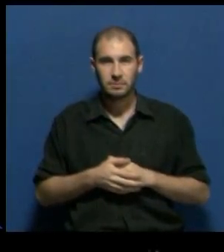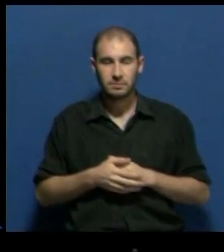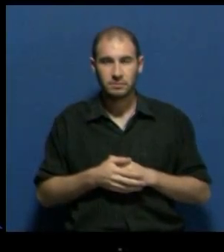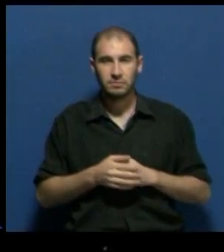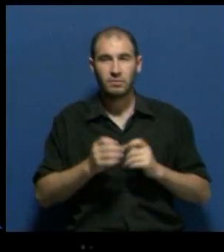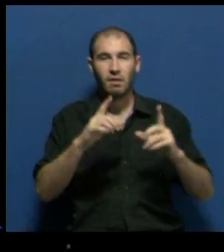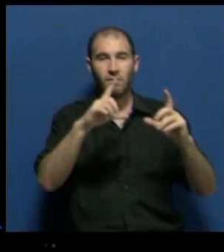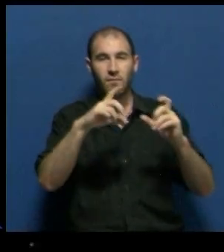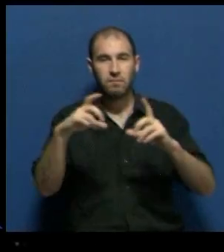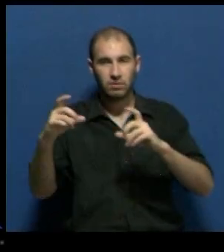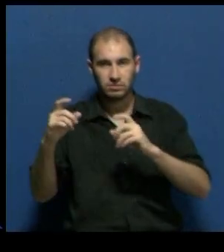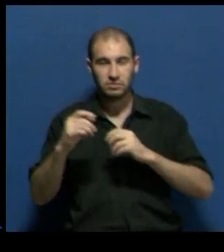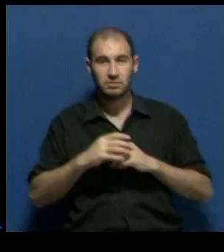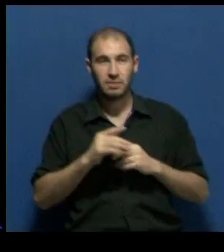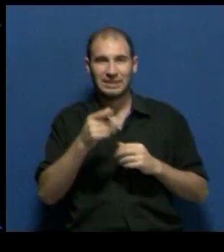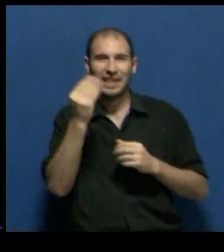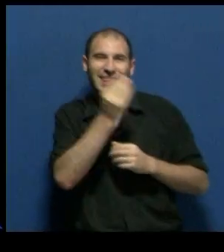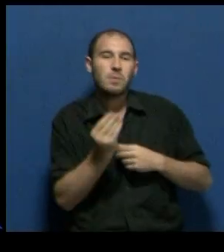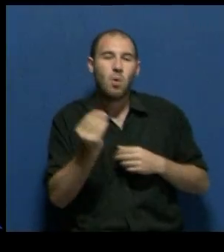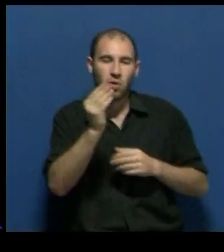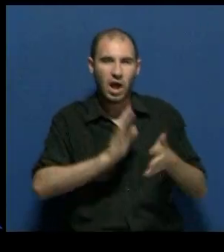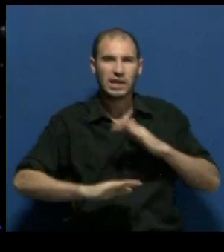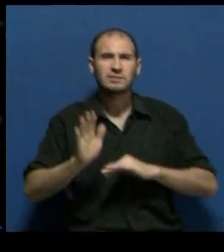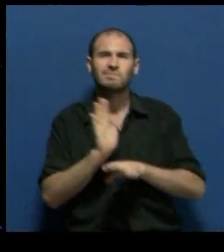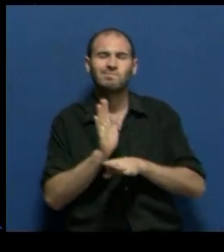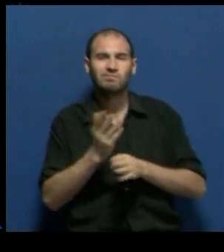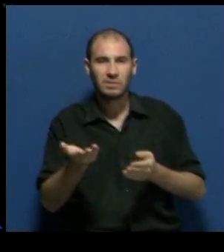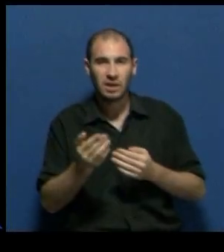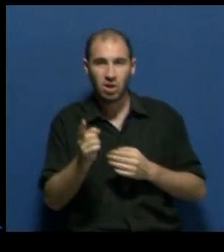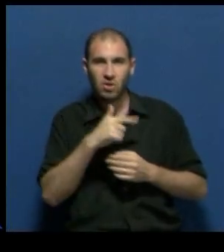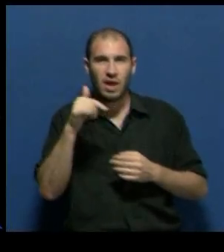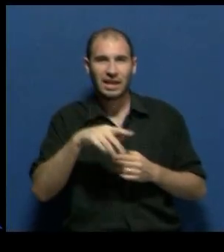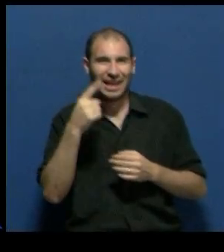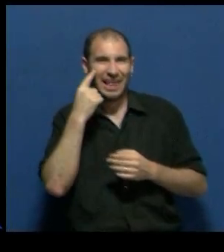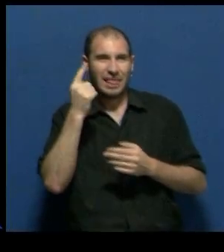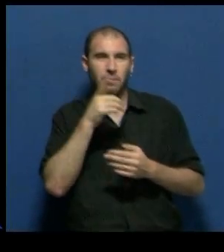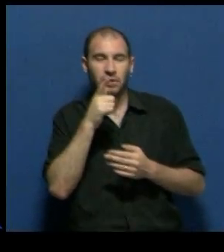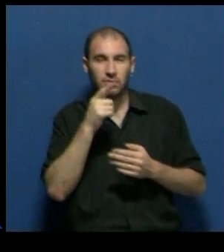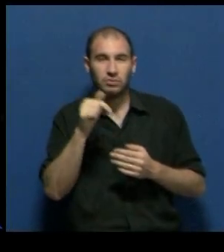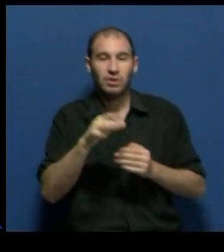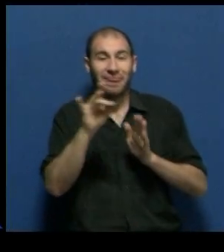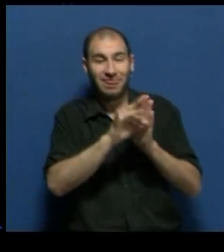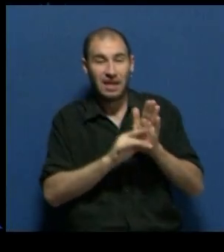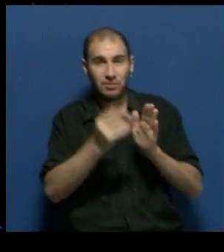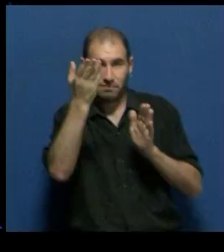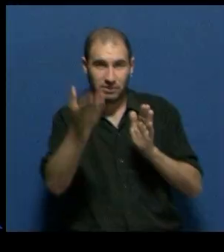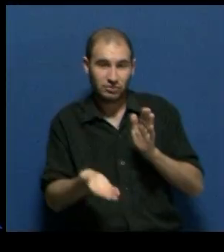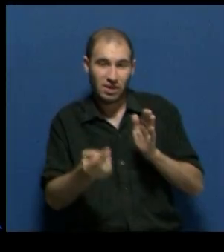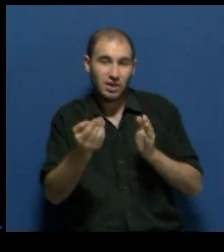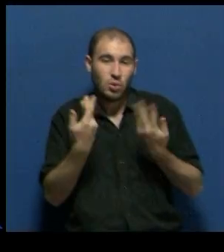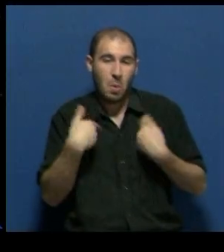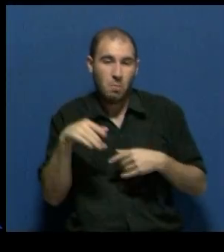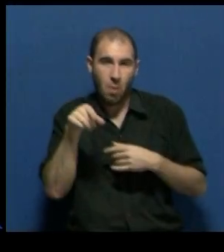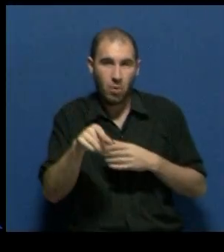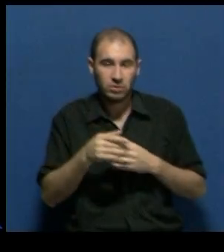unas imágenes infográficas. Eso significa que para que nosotros tengamos una idea, si yo le doy datos a un usuario, a